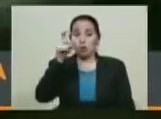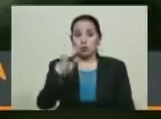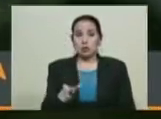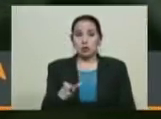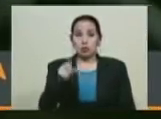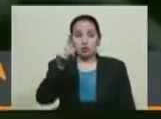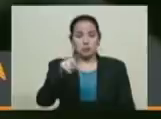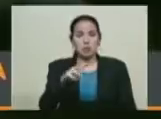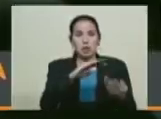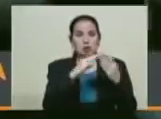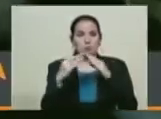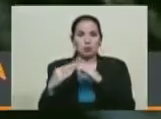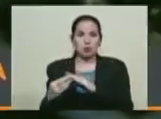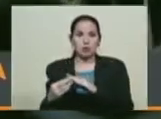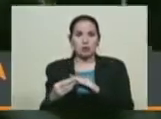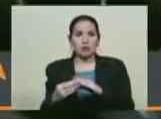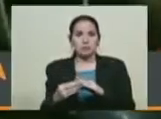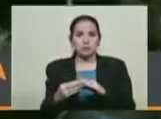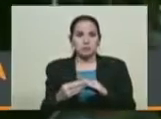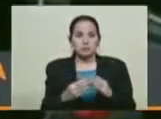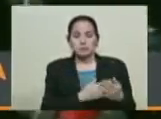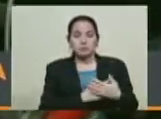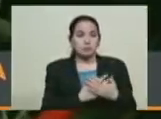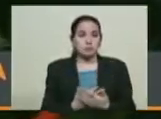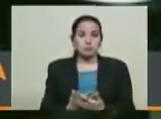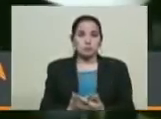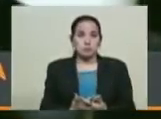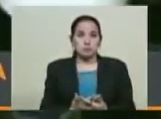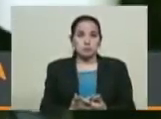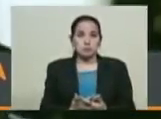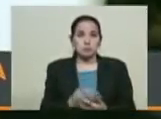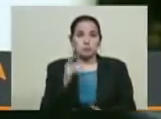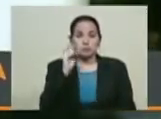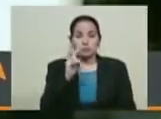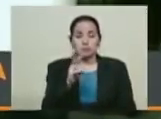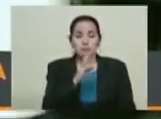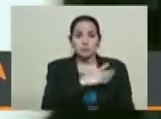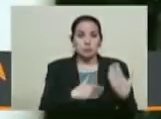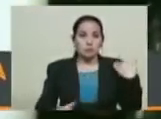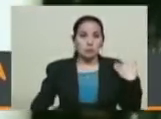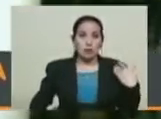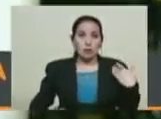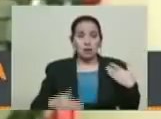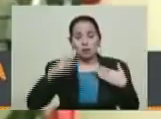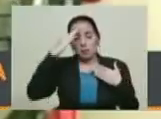de nuestra comunidad. En consecuencia, mi comandante presidente, le presento a la señora